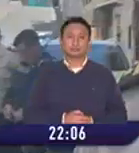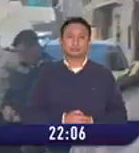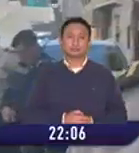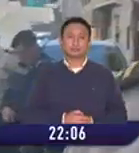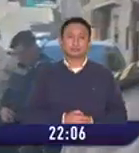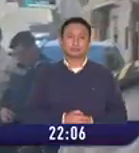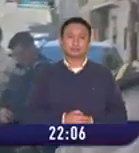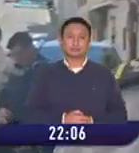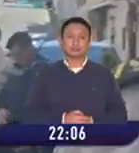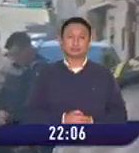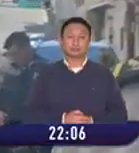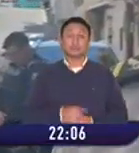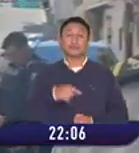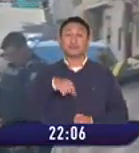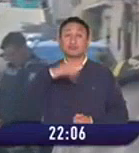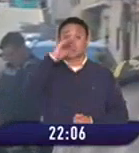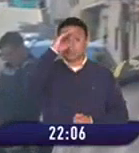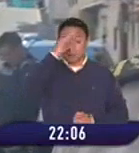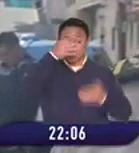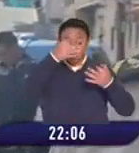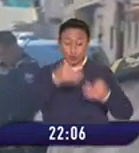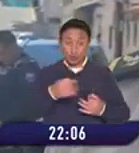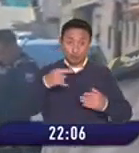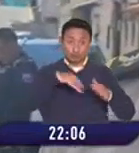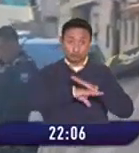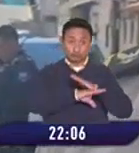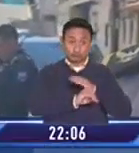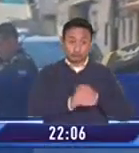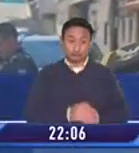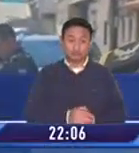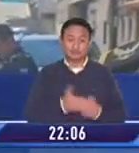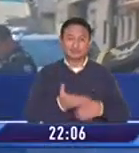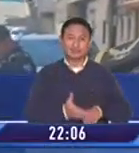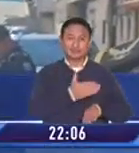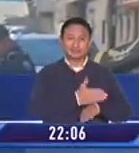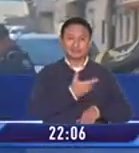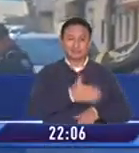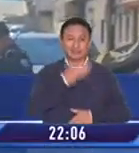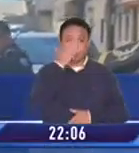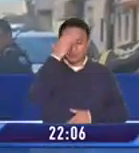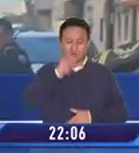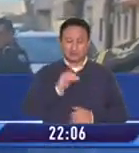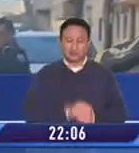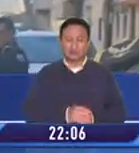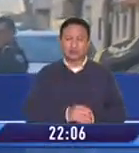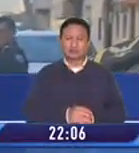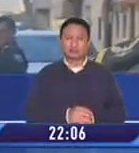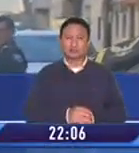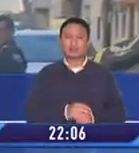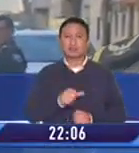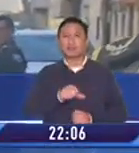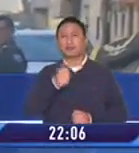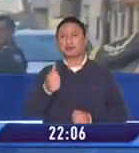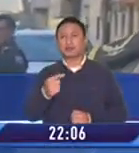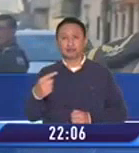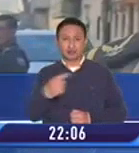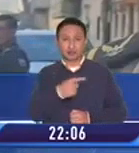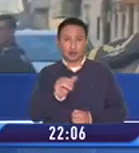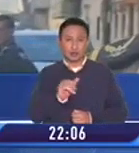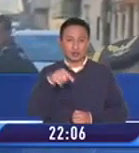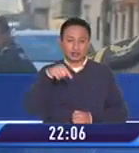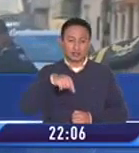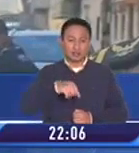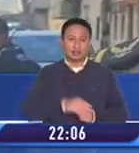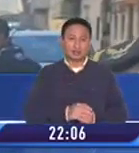es un operativo que se realiza en flagrancia. Se tenía ya indicios de otros eventos que ocurrieron aquí